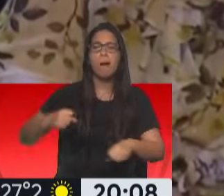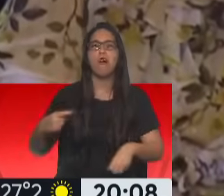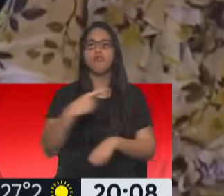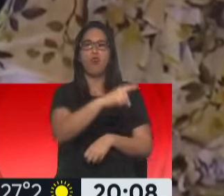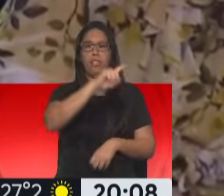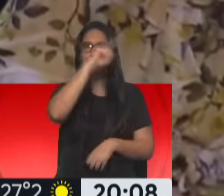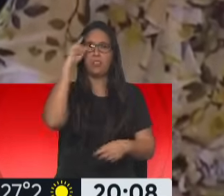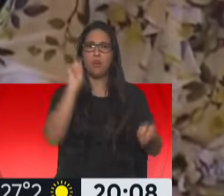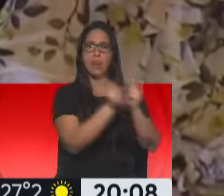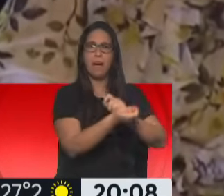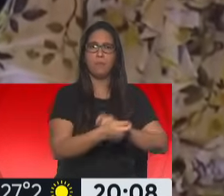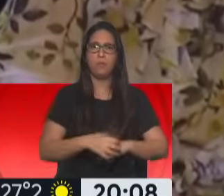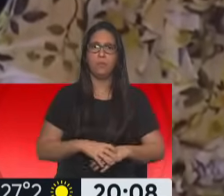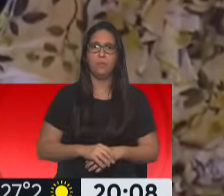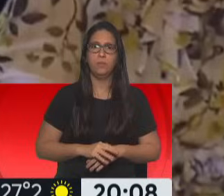nación.